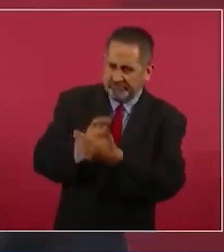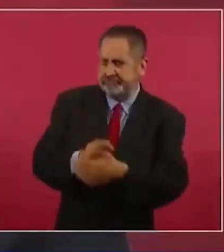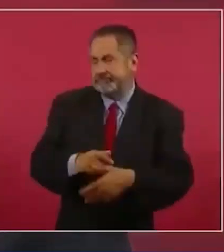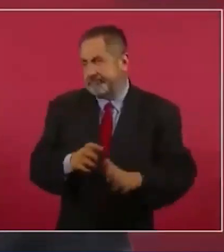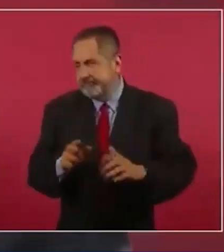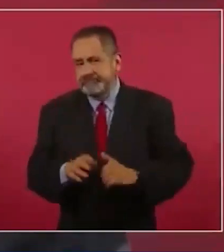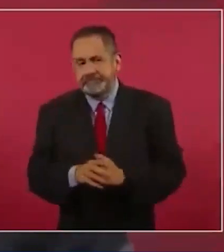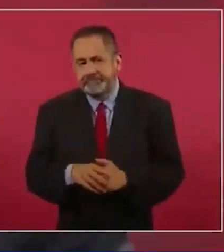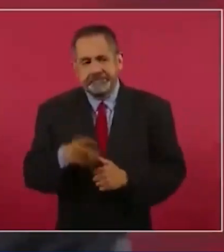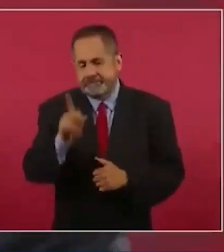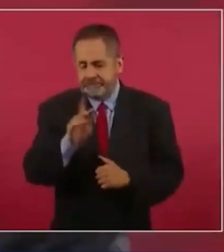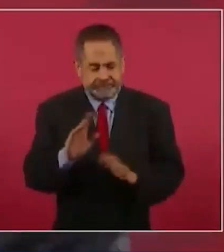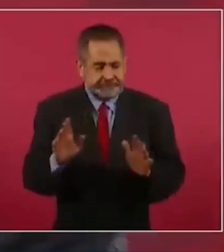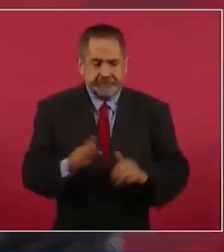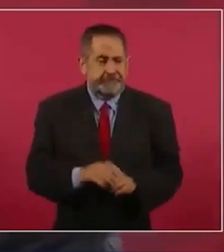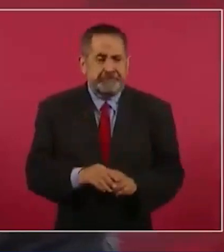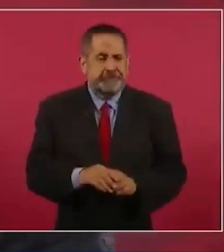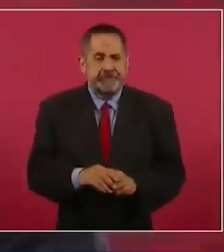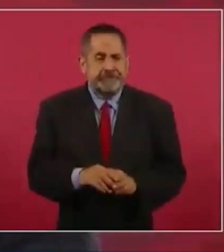pero